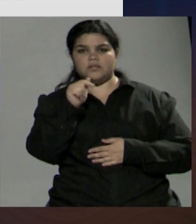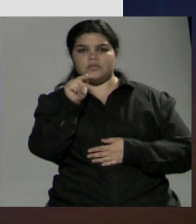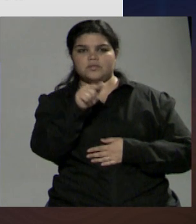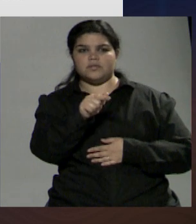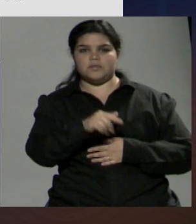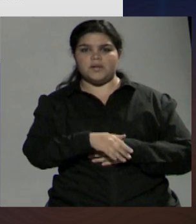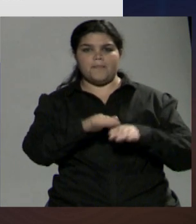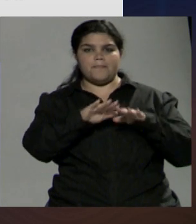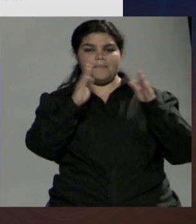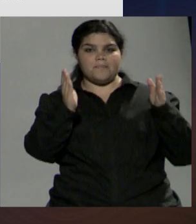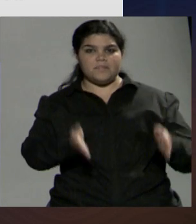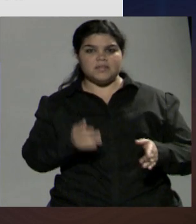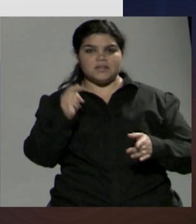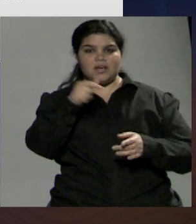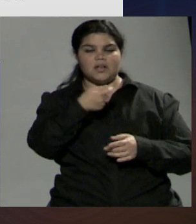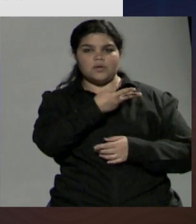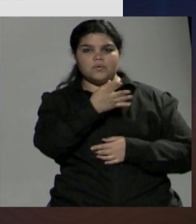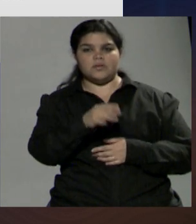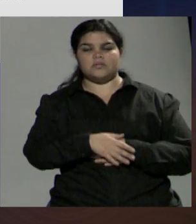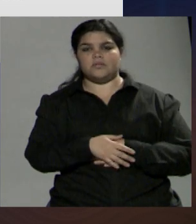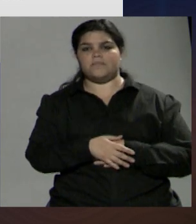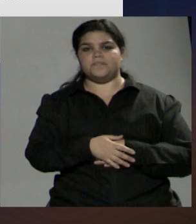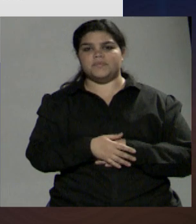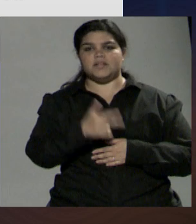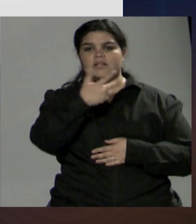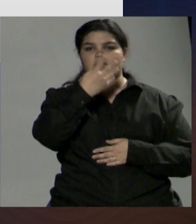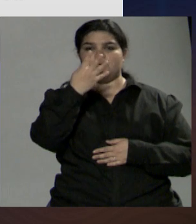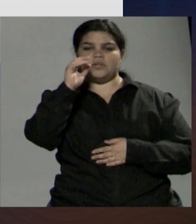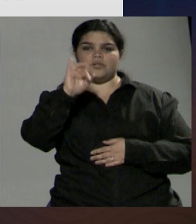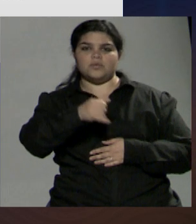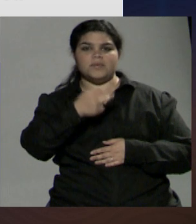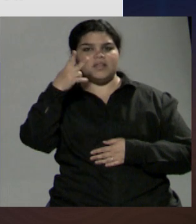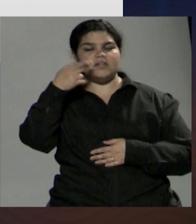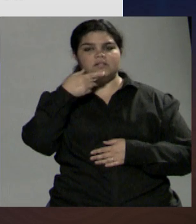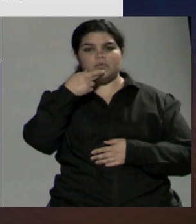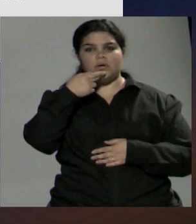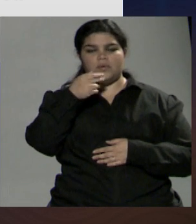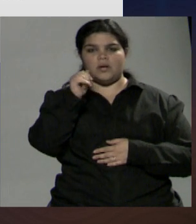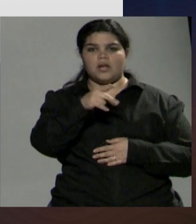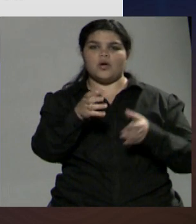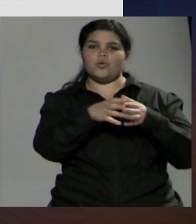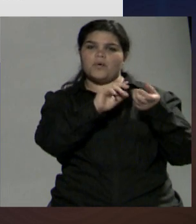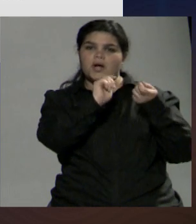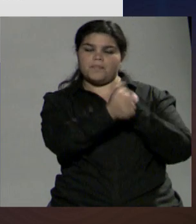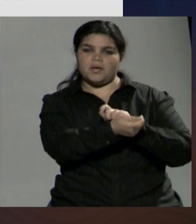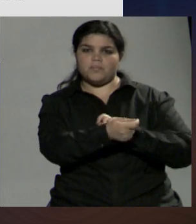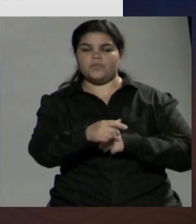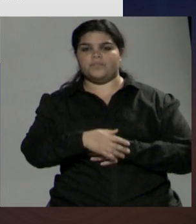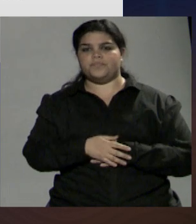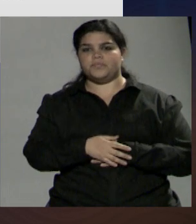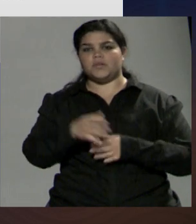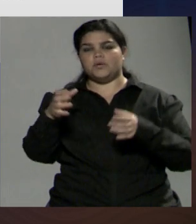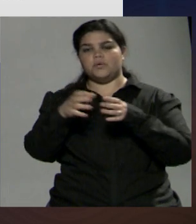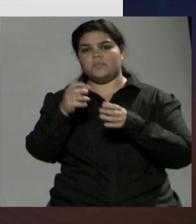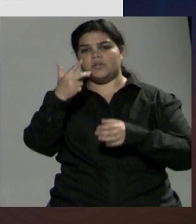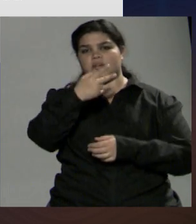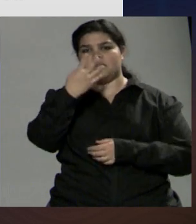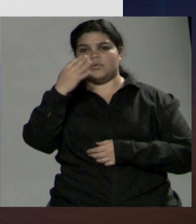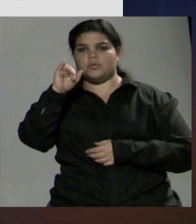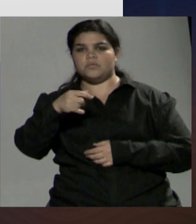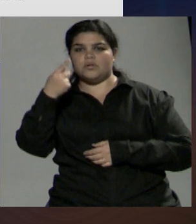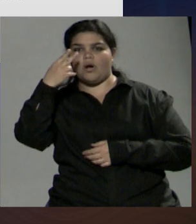95,68% de las mesas escrutadas, el 34,19% para Esteban Bullrich de Cambiemos, el 34,11% para